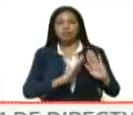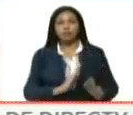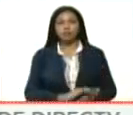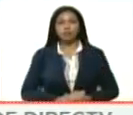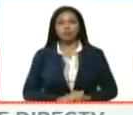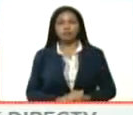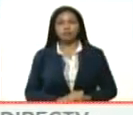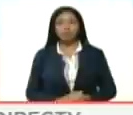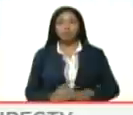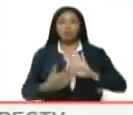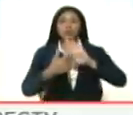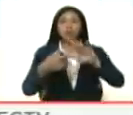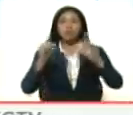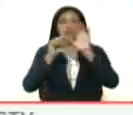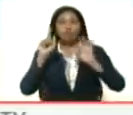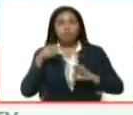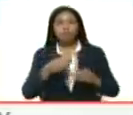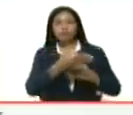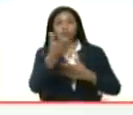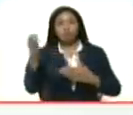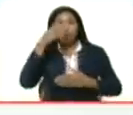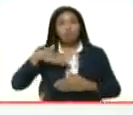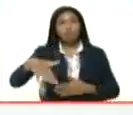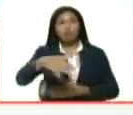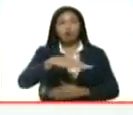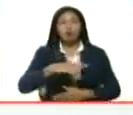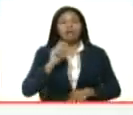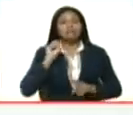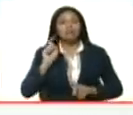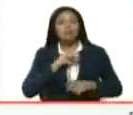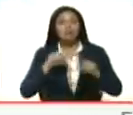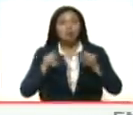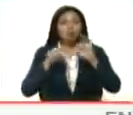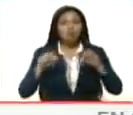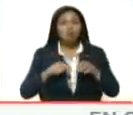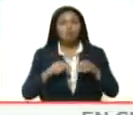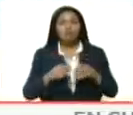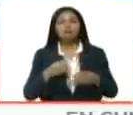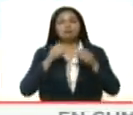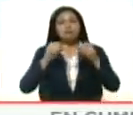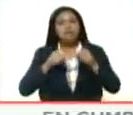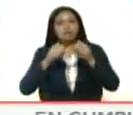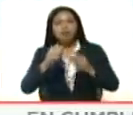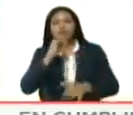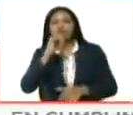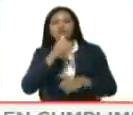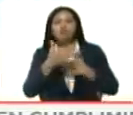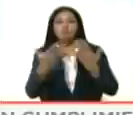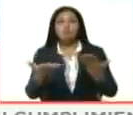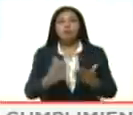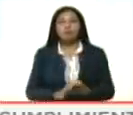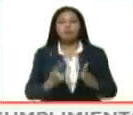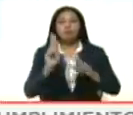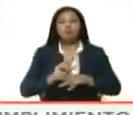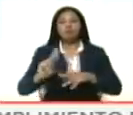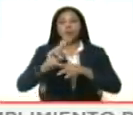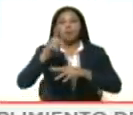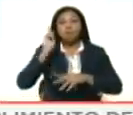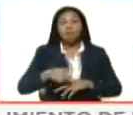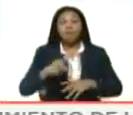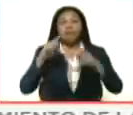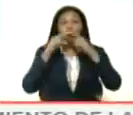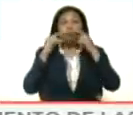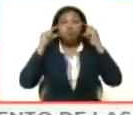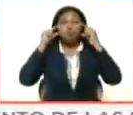señalándole nuevamente a todo el pueblo la necesidad perentoria de usar el tapabocas de